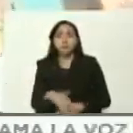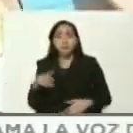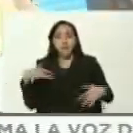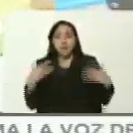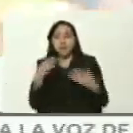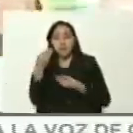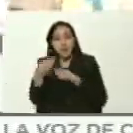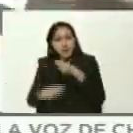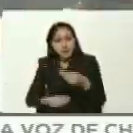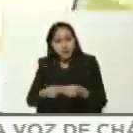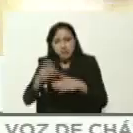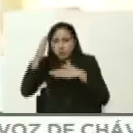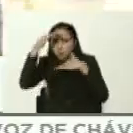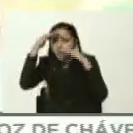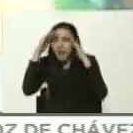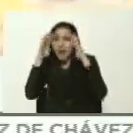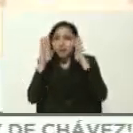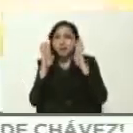atención